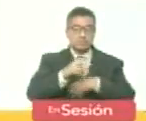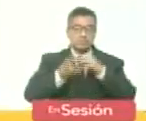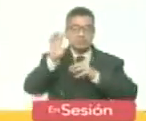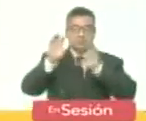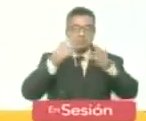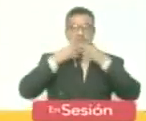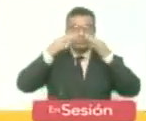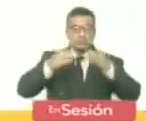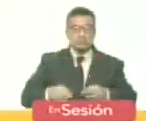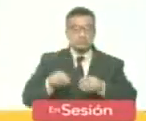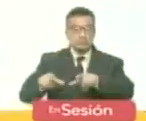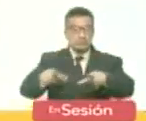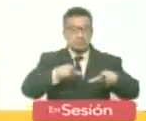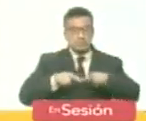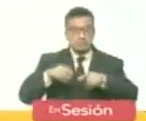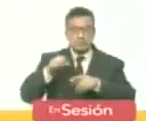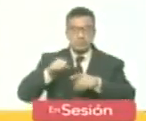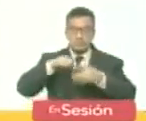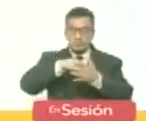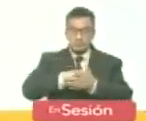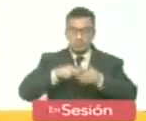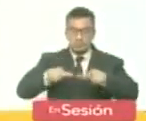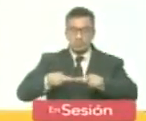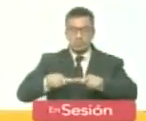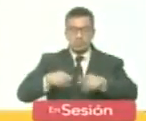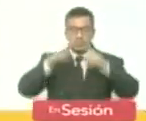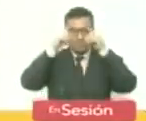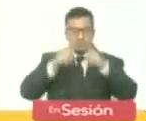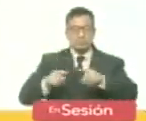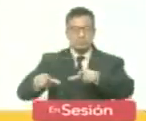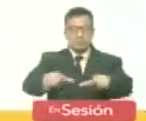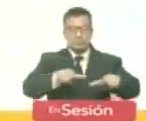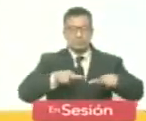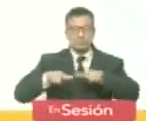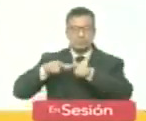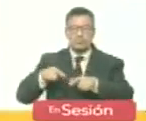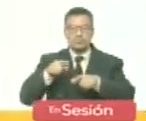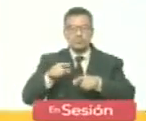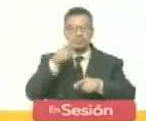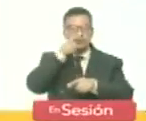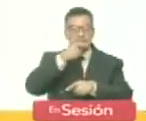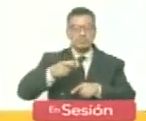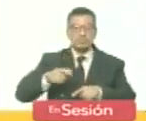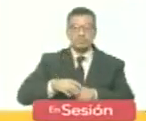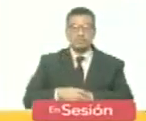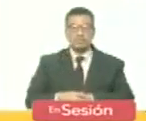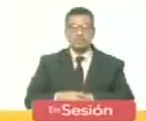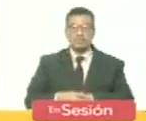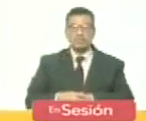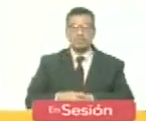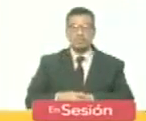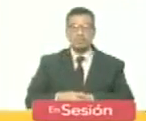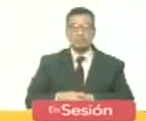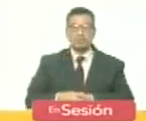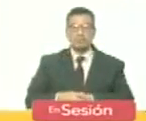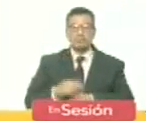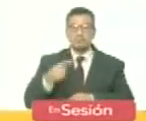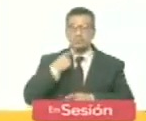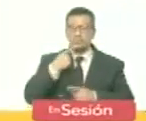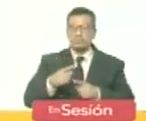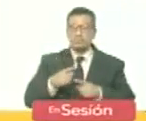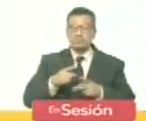verdadero sitio, es sitiar a un determinado territorio con su población para diezmarlo,